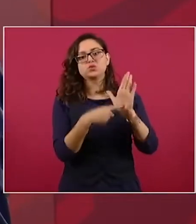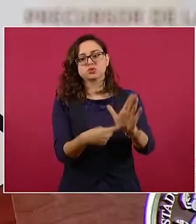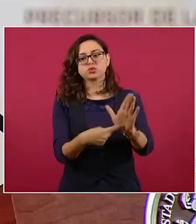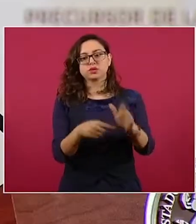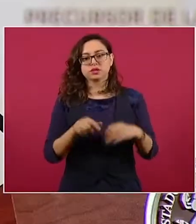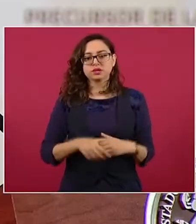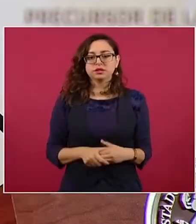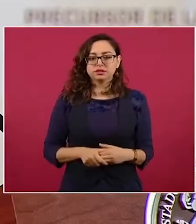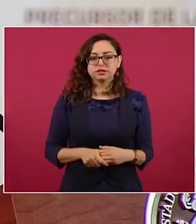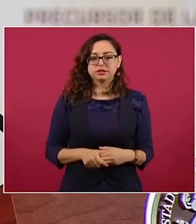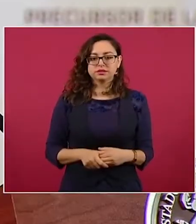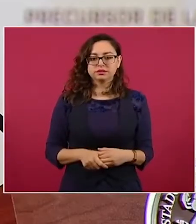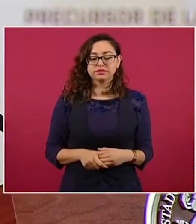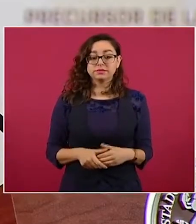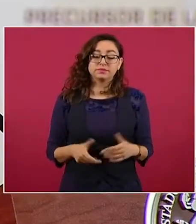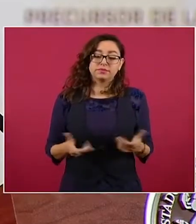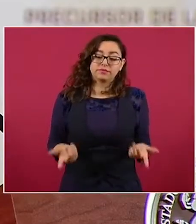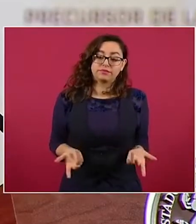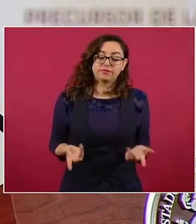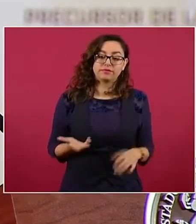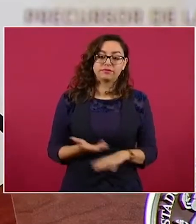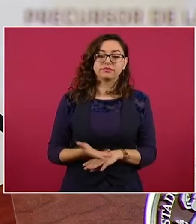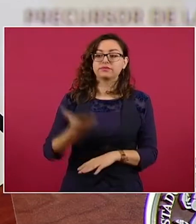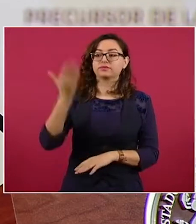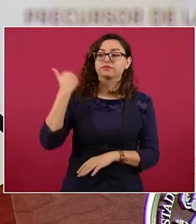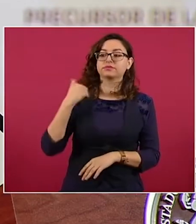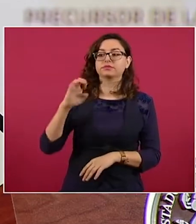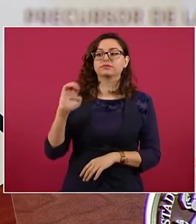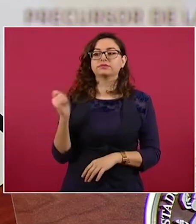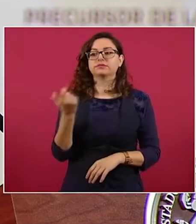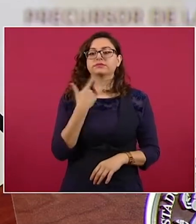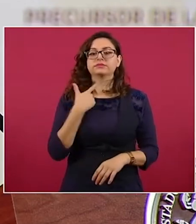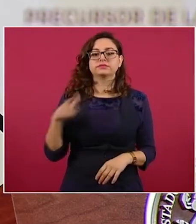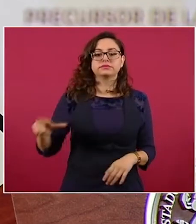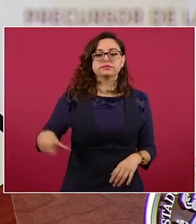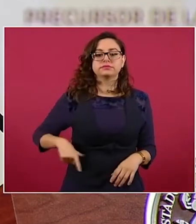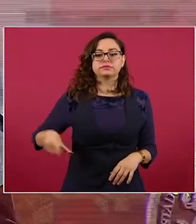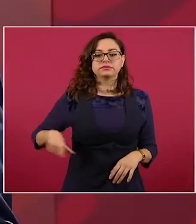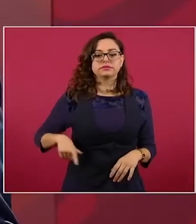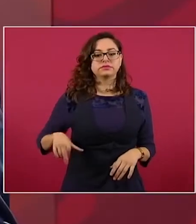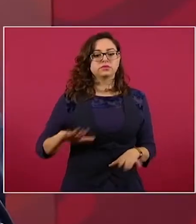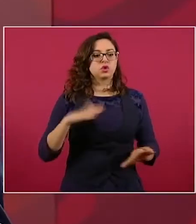solamente, ¿no?, a los delincuentes